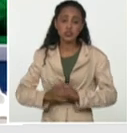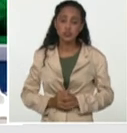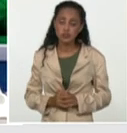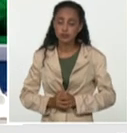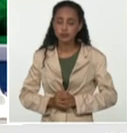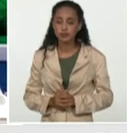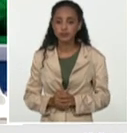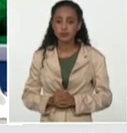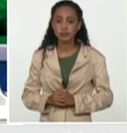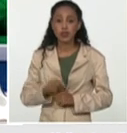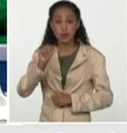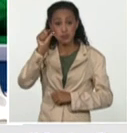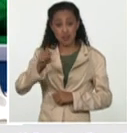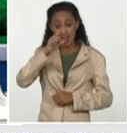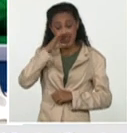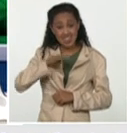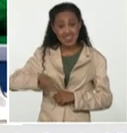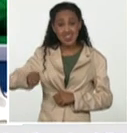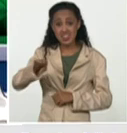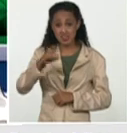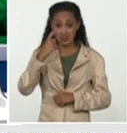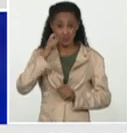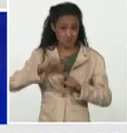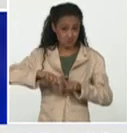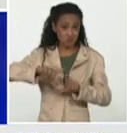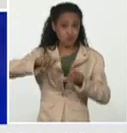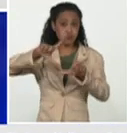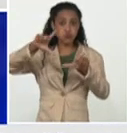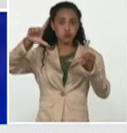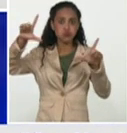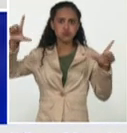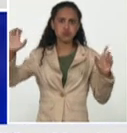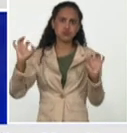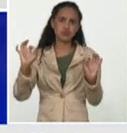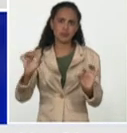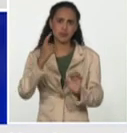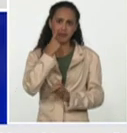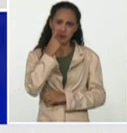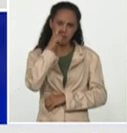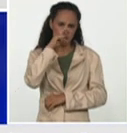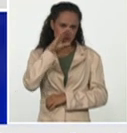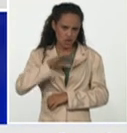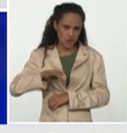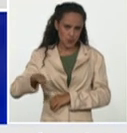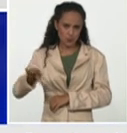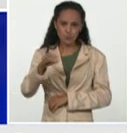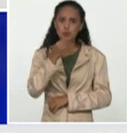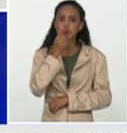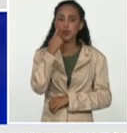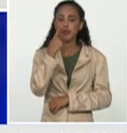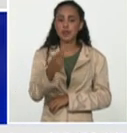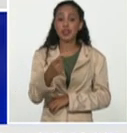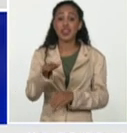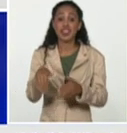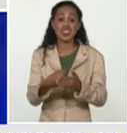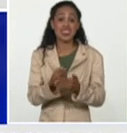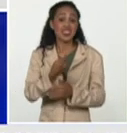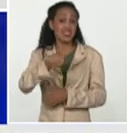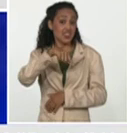Casos pediátricos en el gráfico que siempre nos acompaña, como se puede ver en el día de ayer,